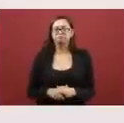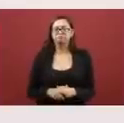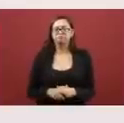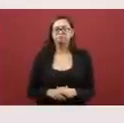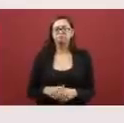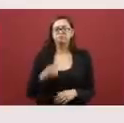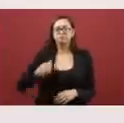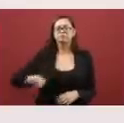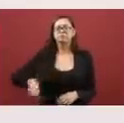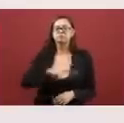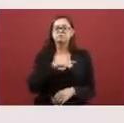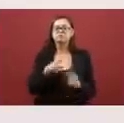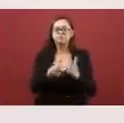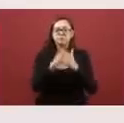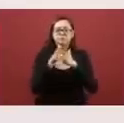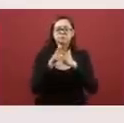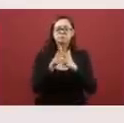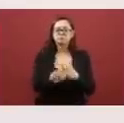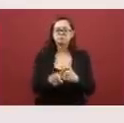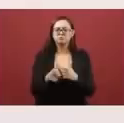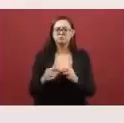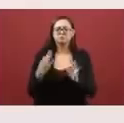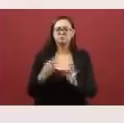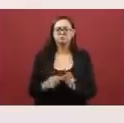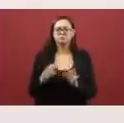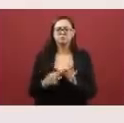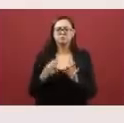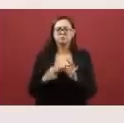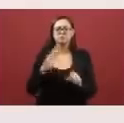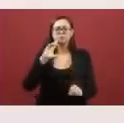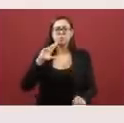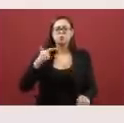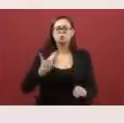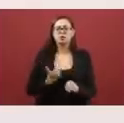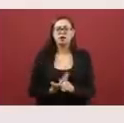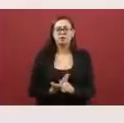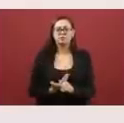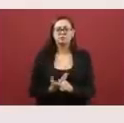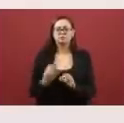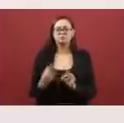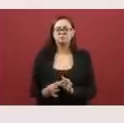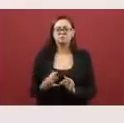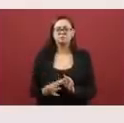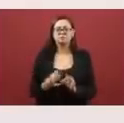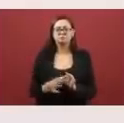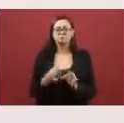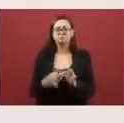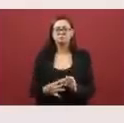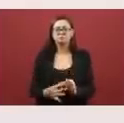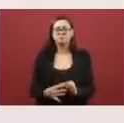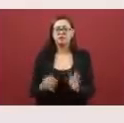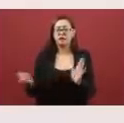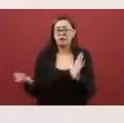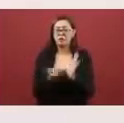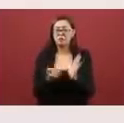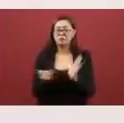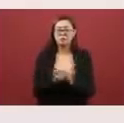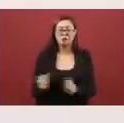de las finanzas públicas no habrá aumentos de impuestos de nuevos impuestos